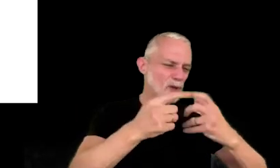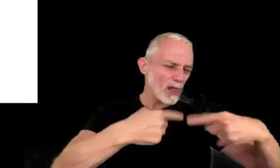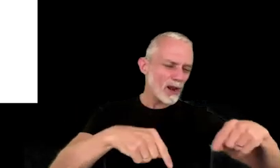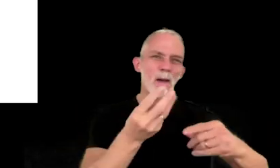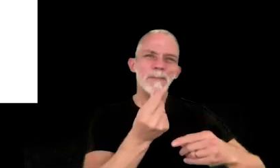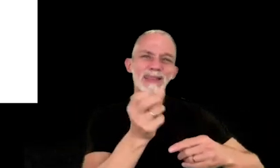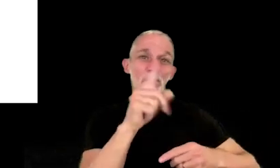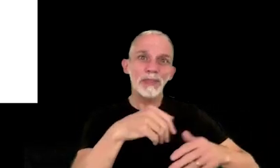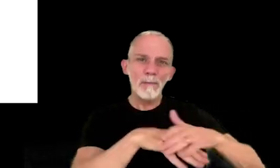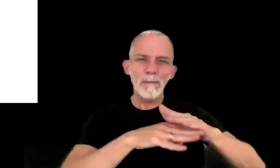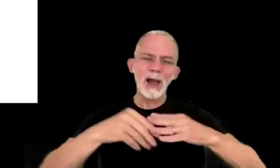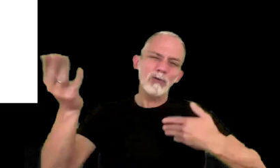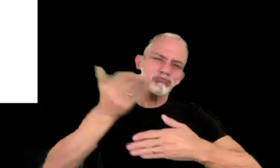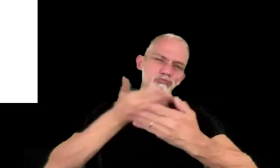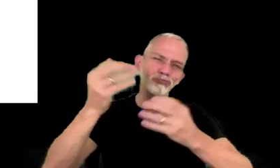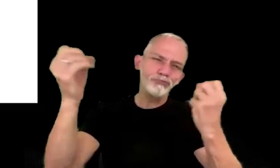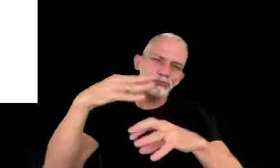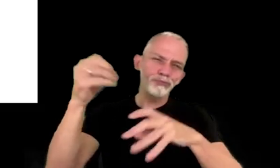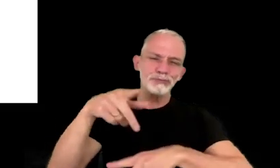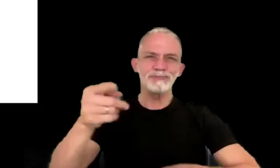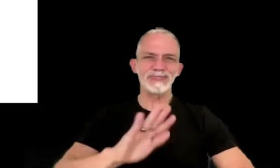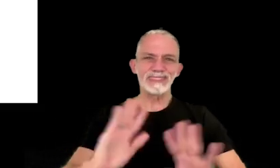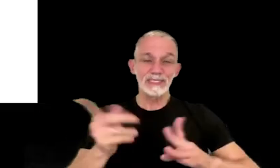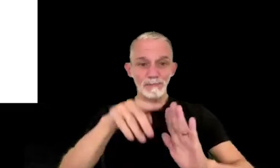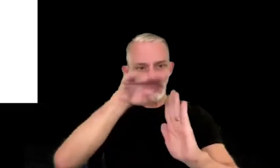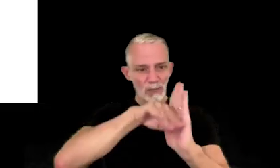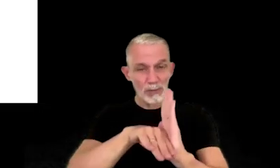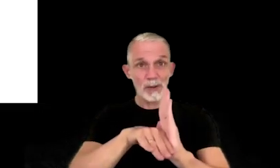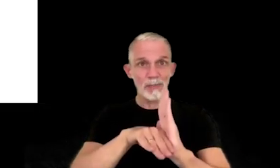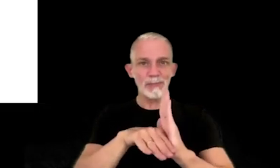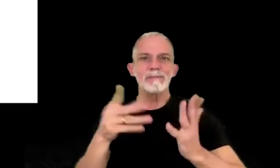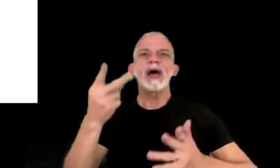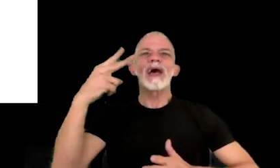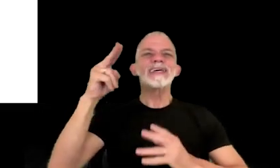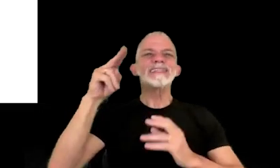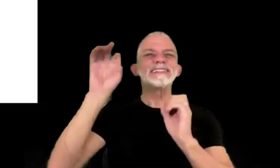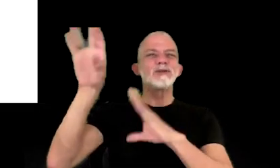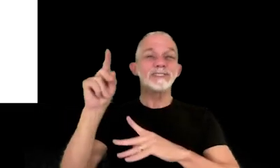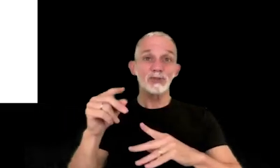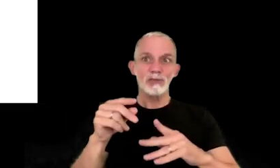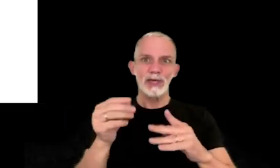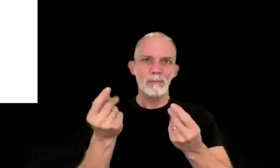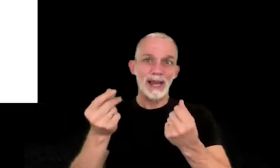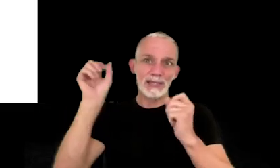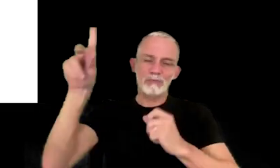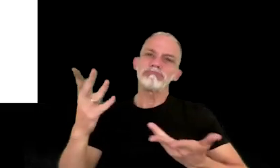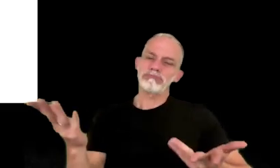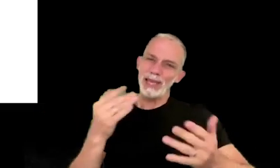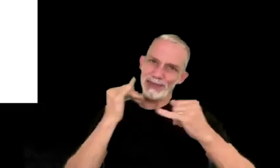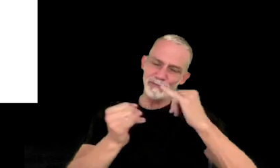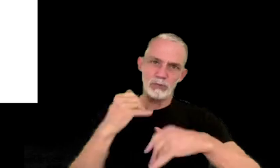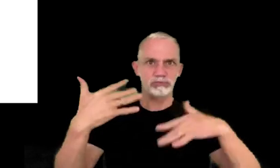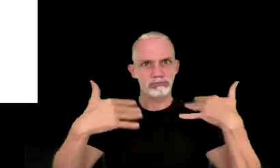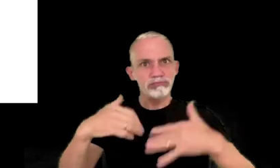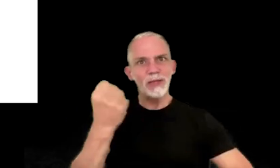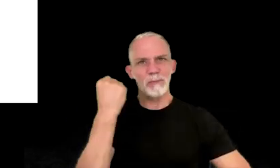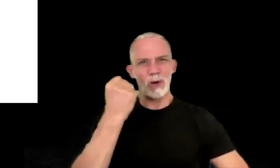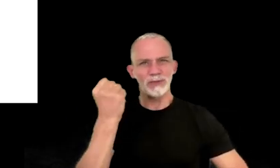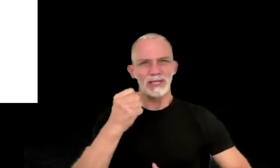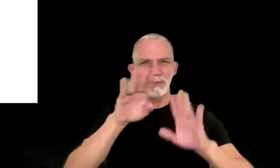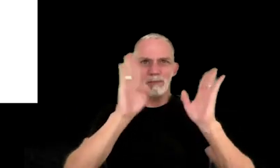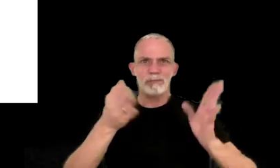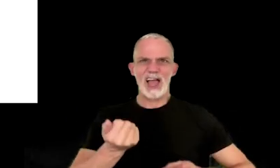vigencia del régimen de exteriorización de activos, esta es una información más que relevante para el